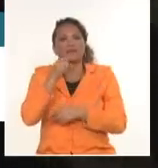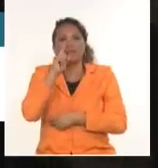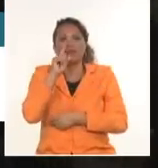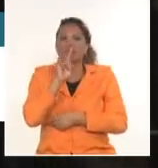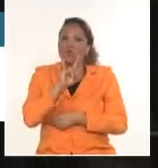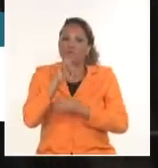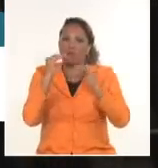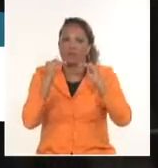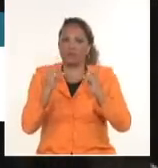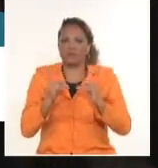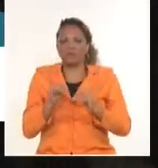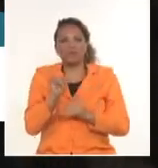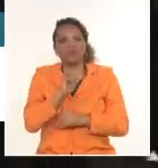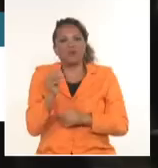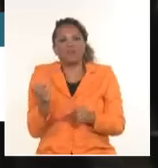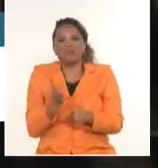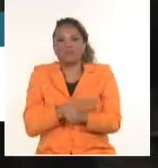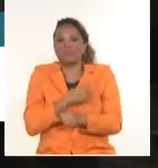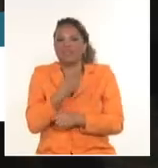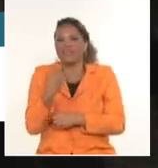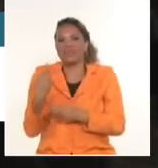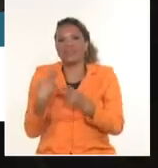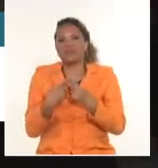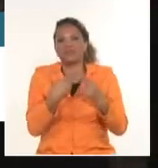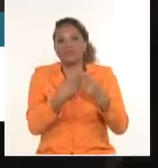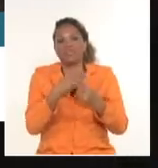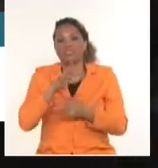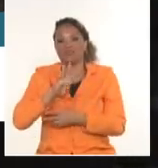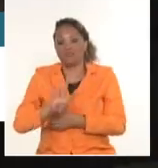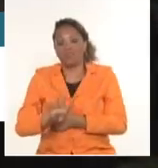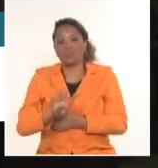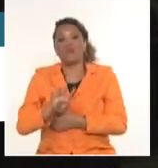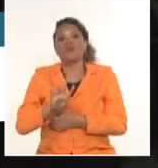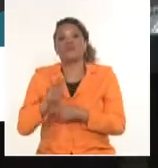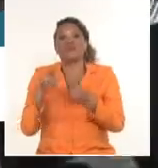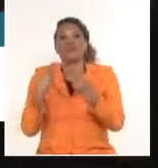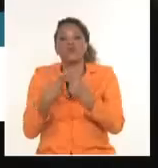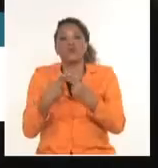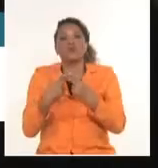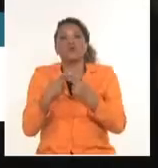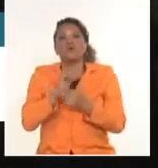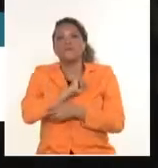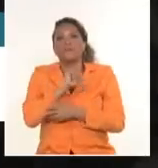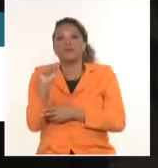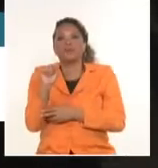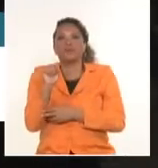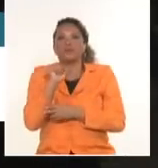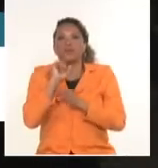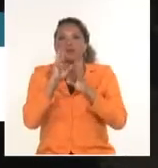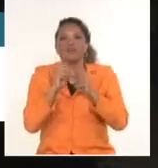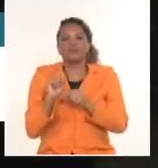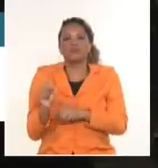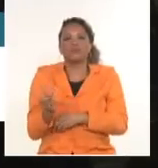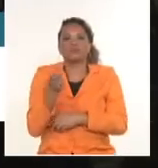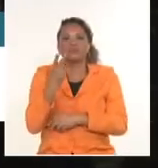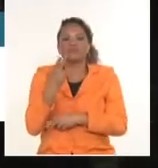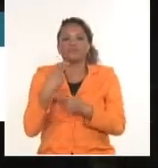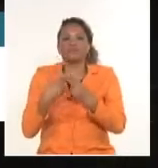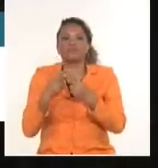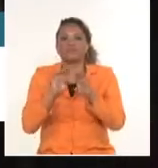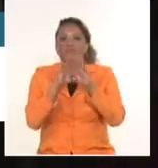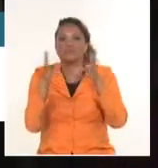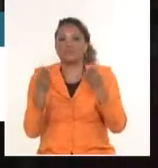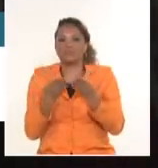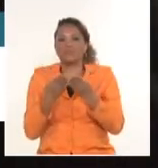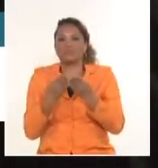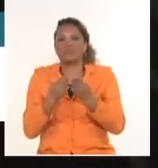regalaron también muchísimas emociones en cada uno de los 4 partidos que pudieron disputar, pues con victorias ante los números 2 del ranking mundial y cediendo ante los